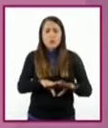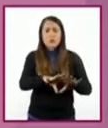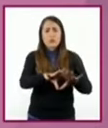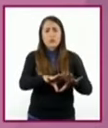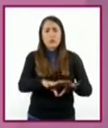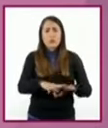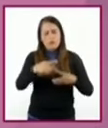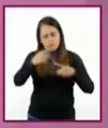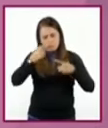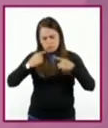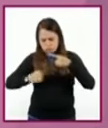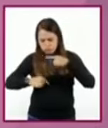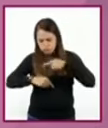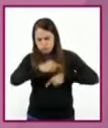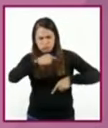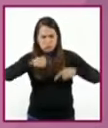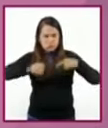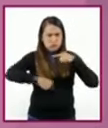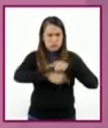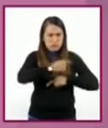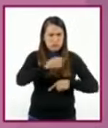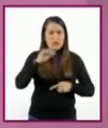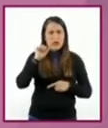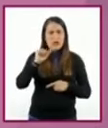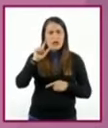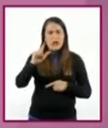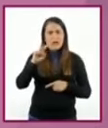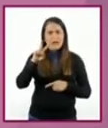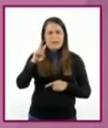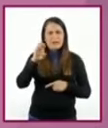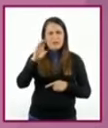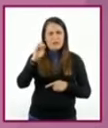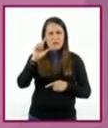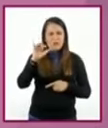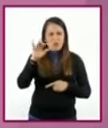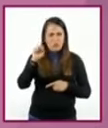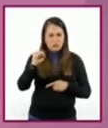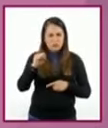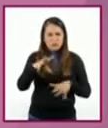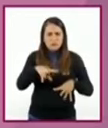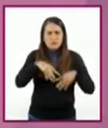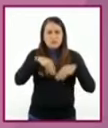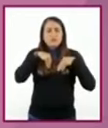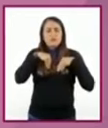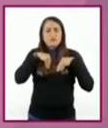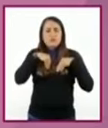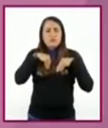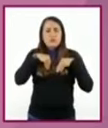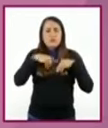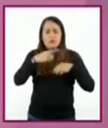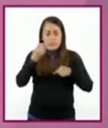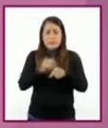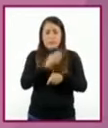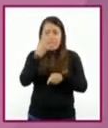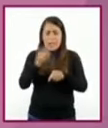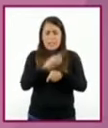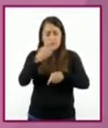serie de conductos, llega hasta los alveolos, donde se absorbe el oxígeno y pasa a la sangre.